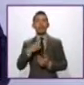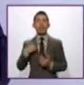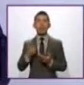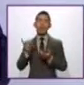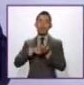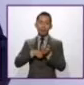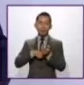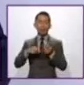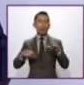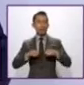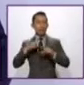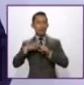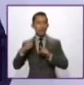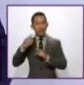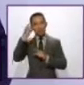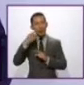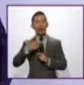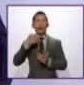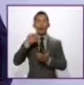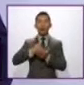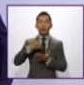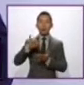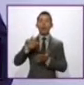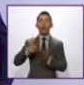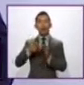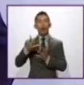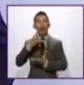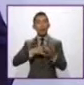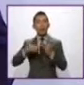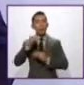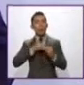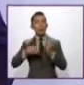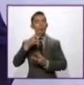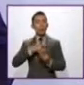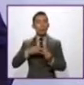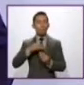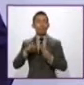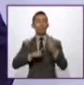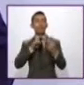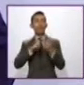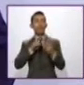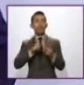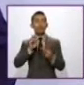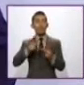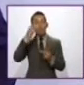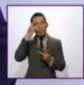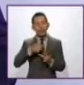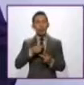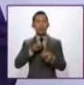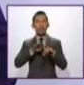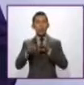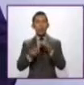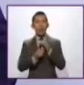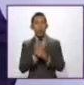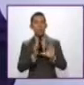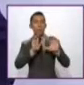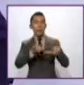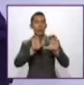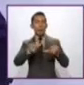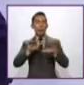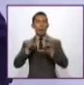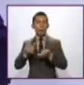actividades, primero para reactivar la economía, y en segundo lugar, para poder generar nuevos empleos. Yo